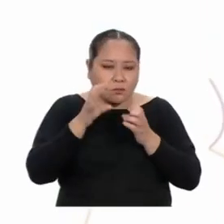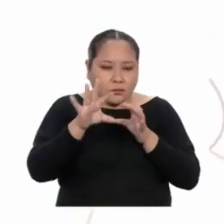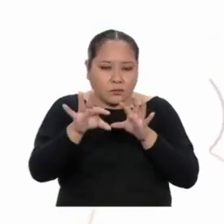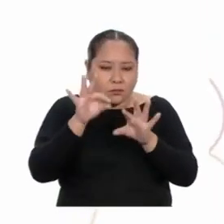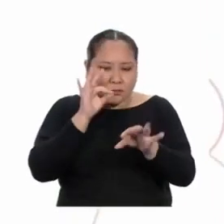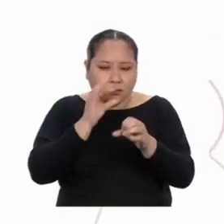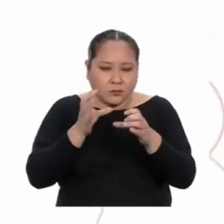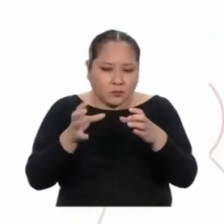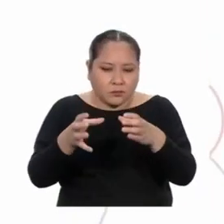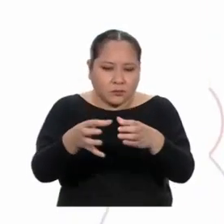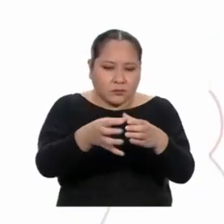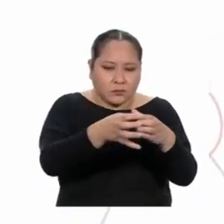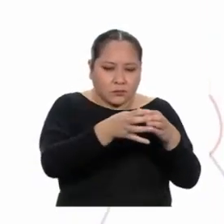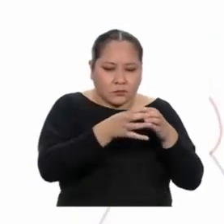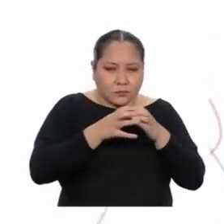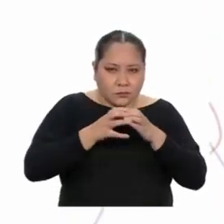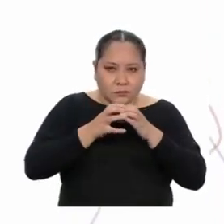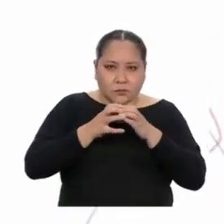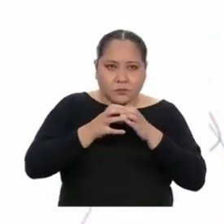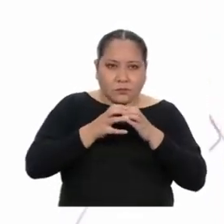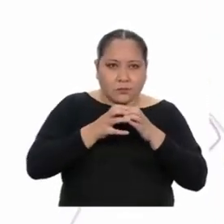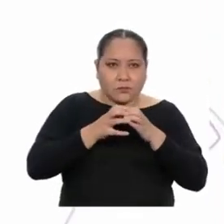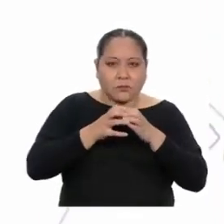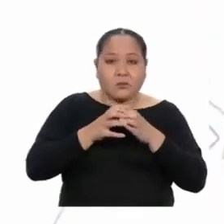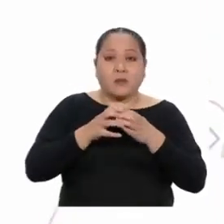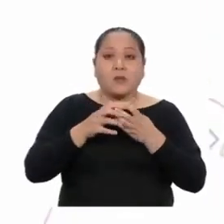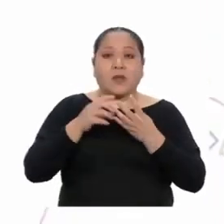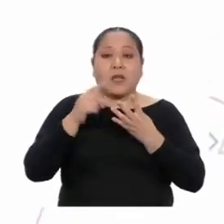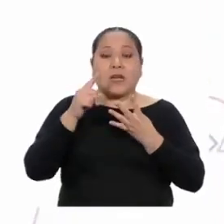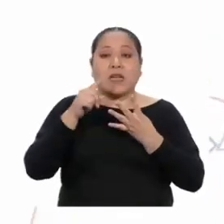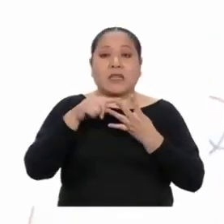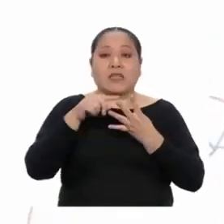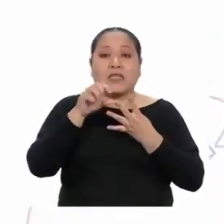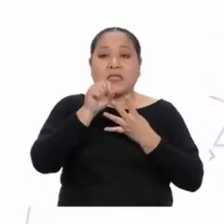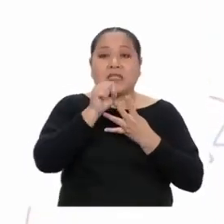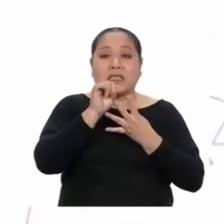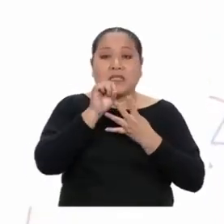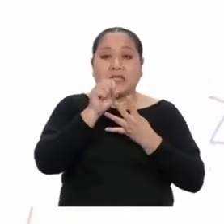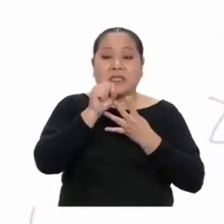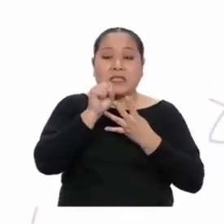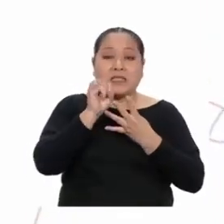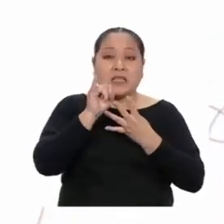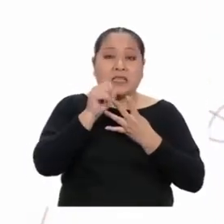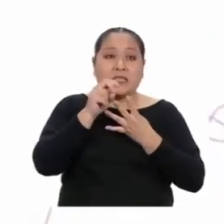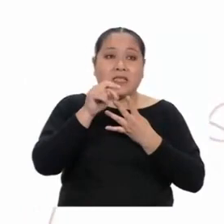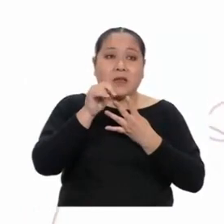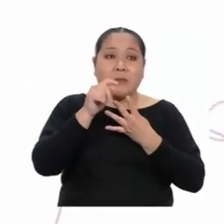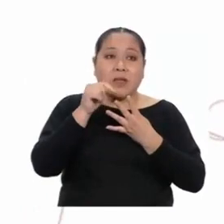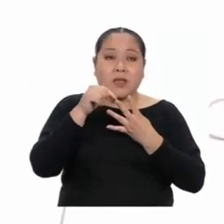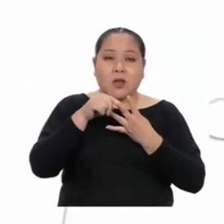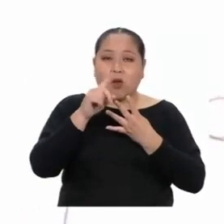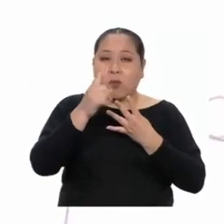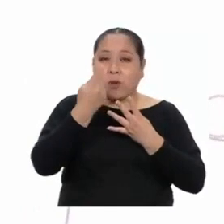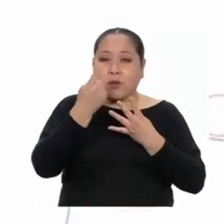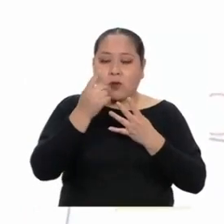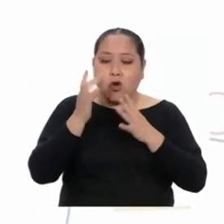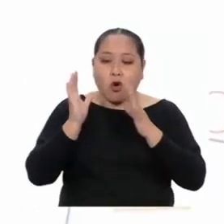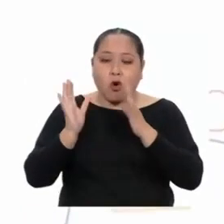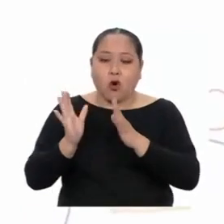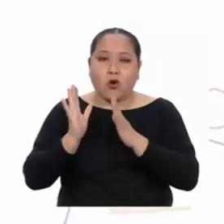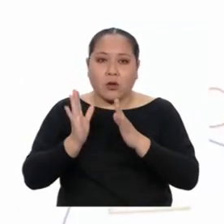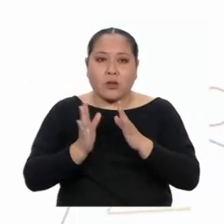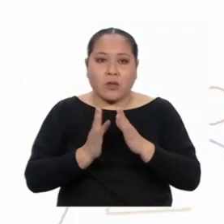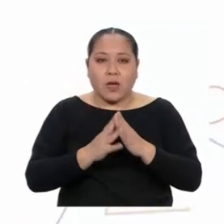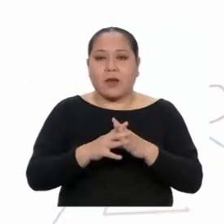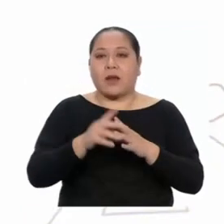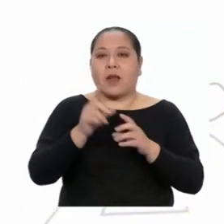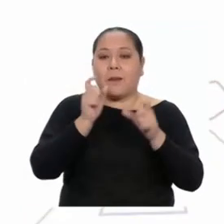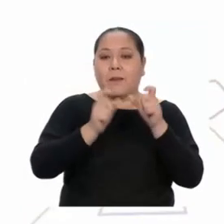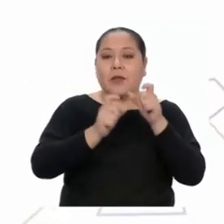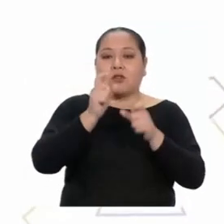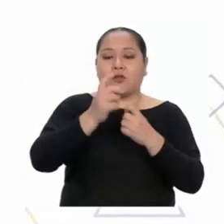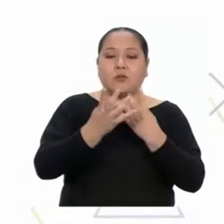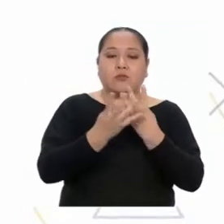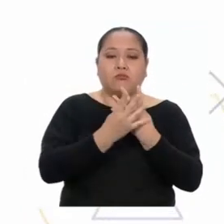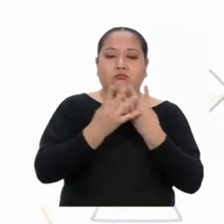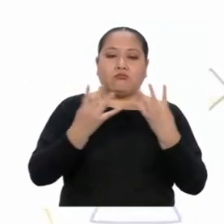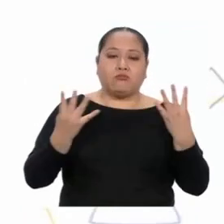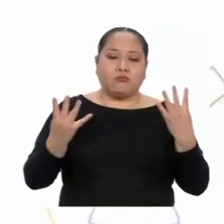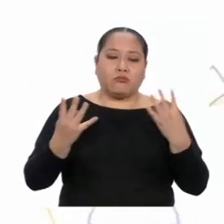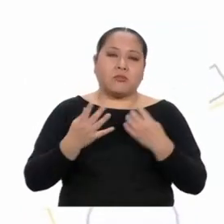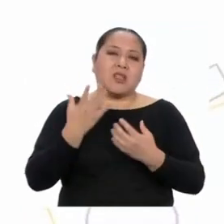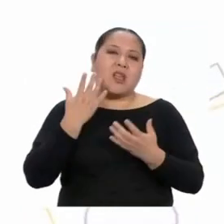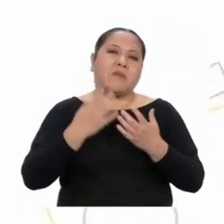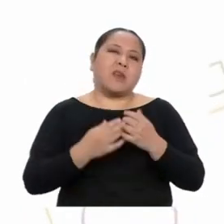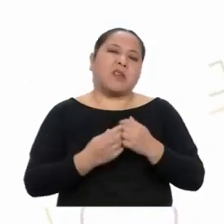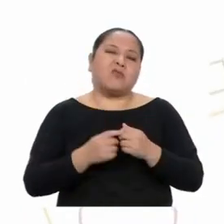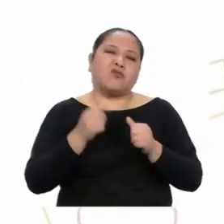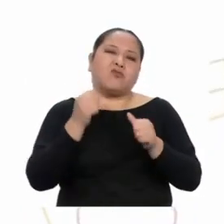muestra aleatoria sistemática. Entonces, lo primero que debemos hacer es ordenar a la población. Puede ser por